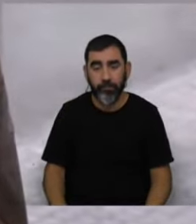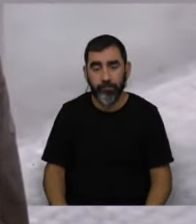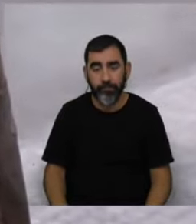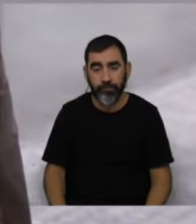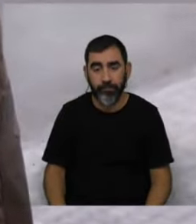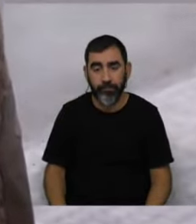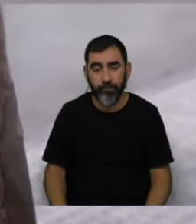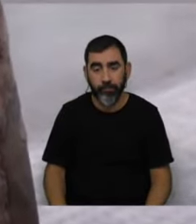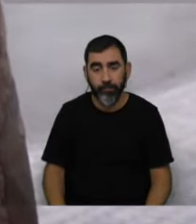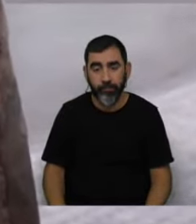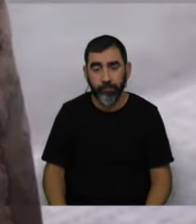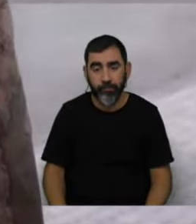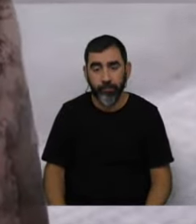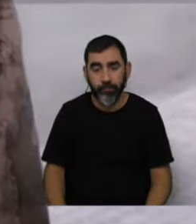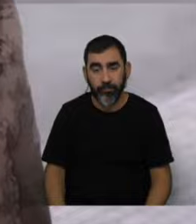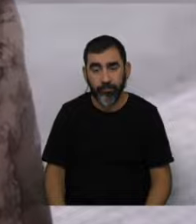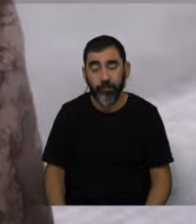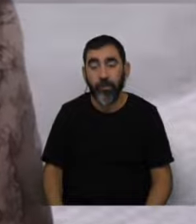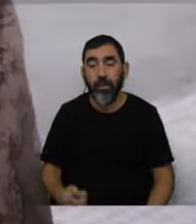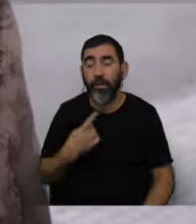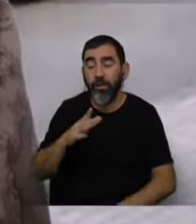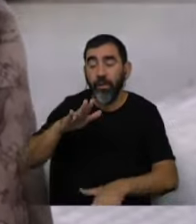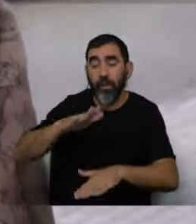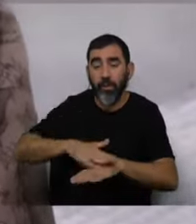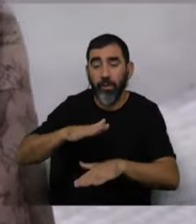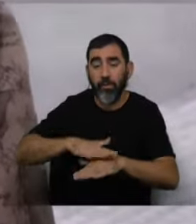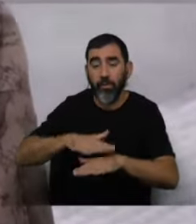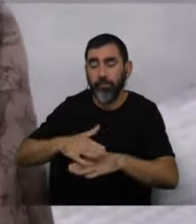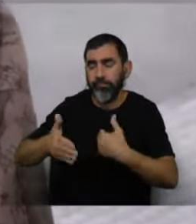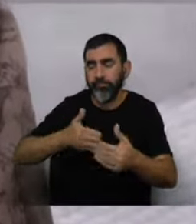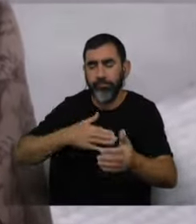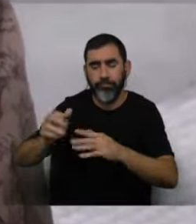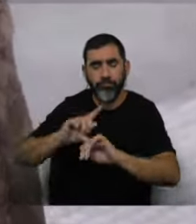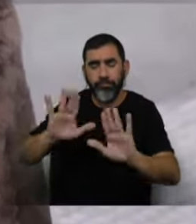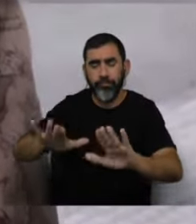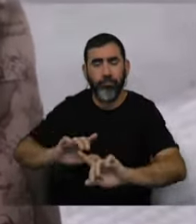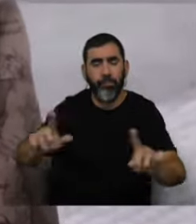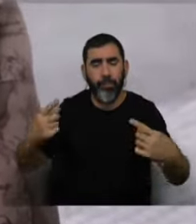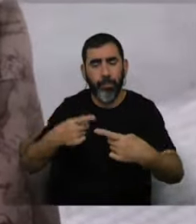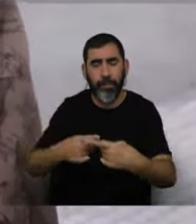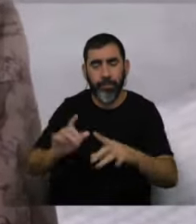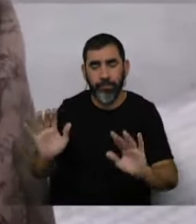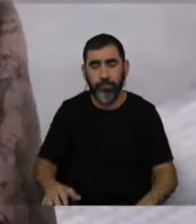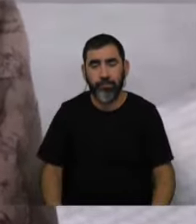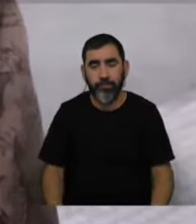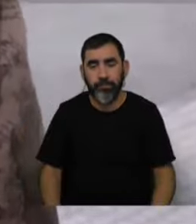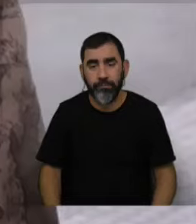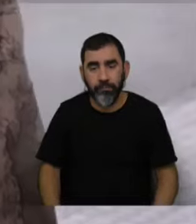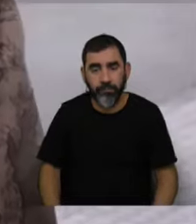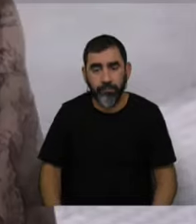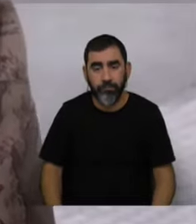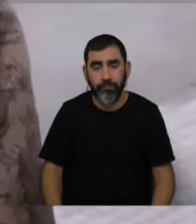Además este se hacen responsables de la no de la no detención o los hacemos responsables de la no